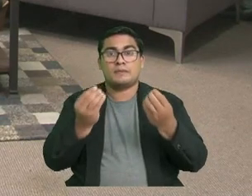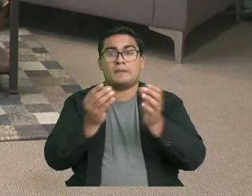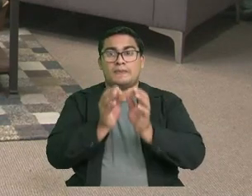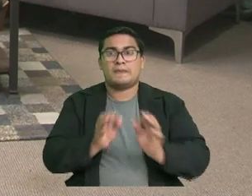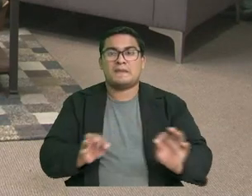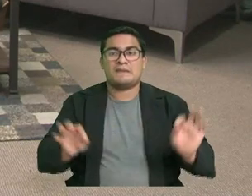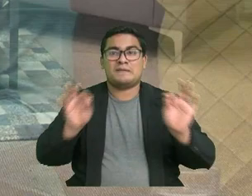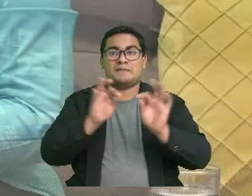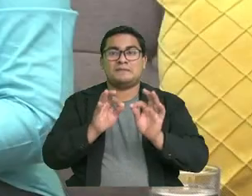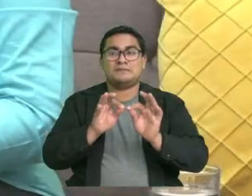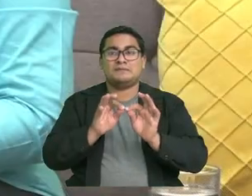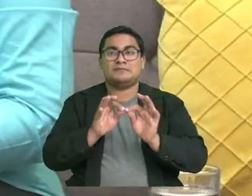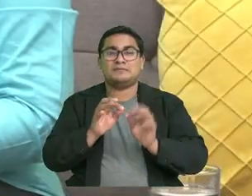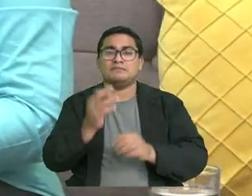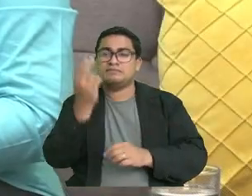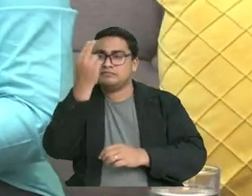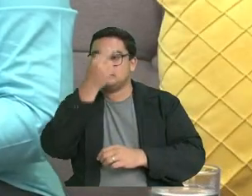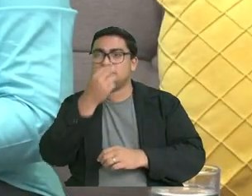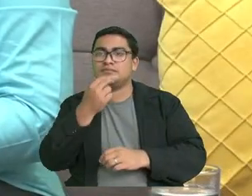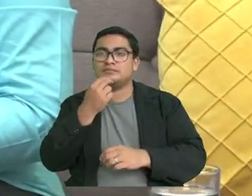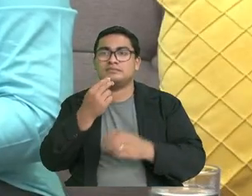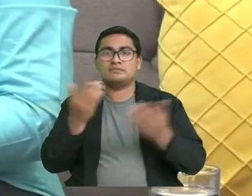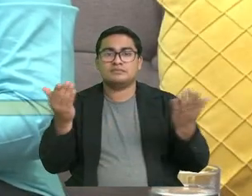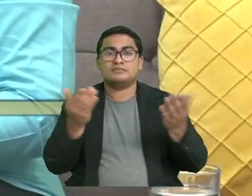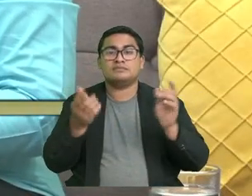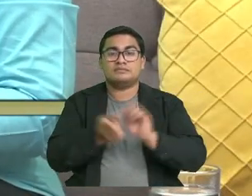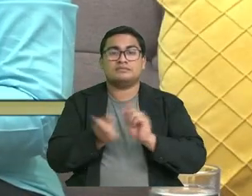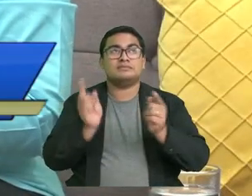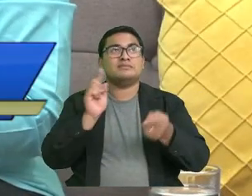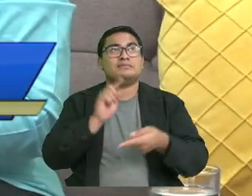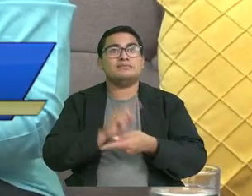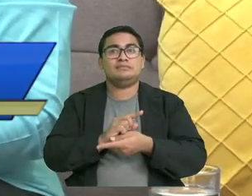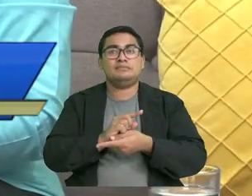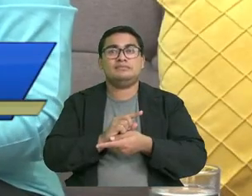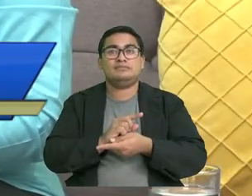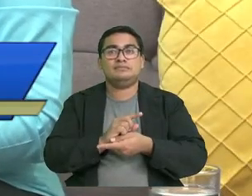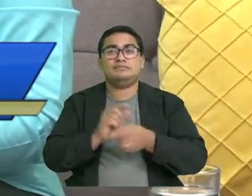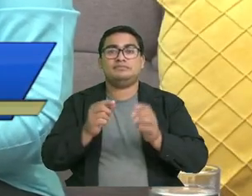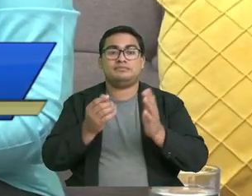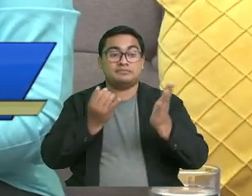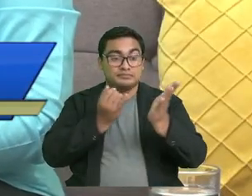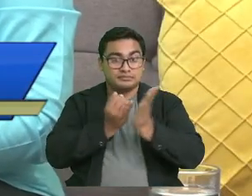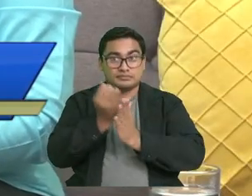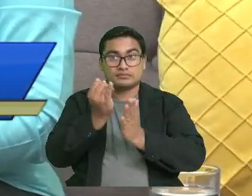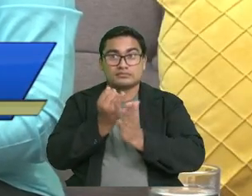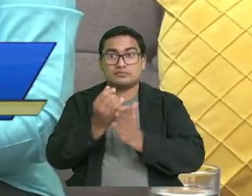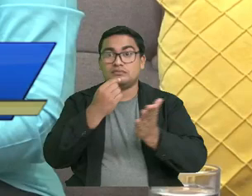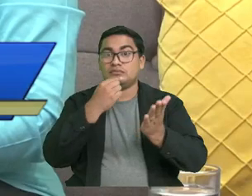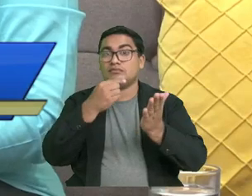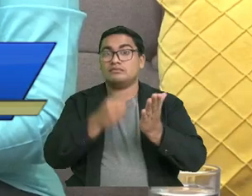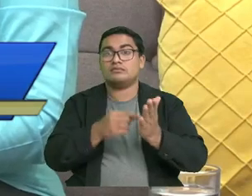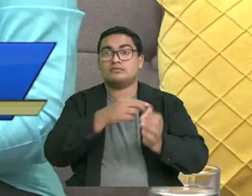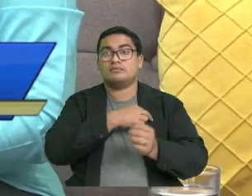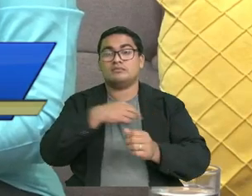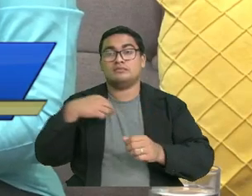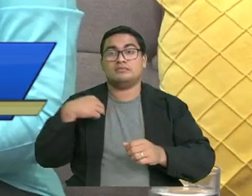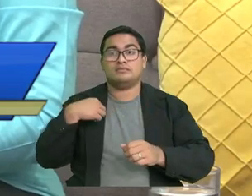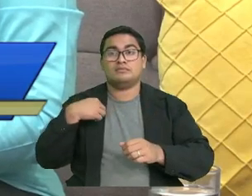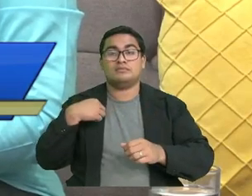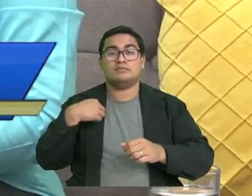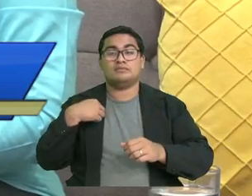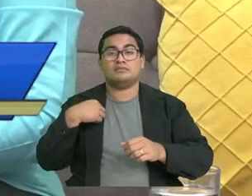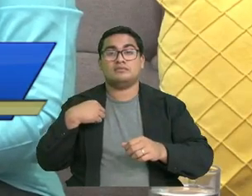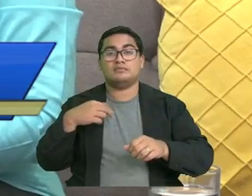interesante realmente esa pregunta de la evolución, porque el estudio que nosotros realizamos nos